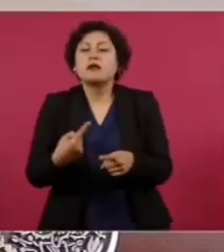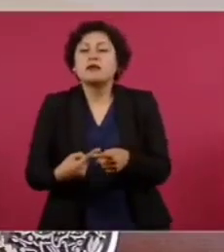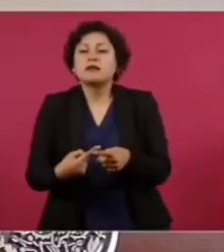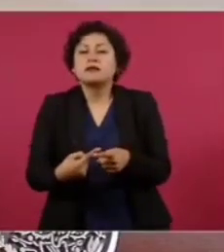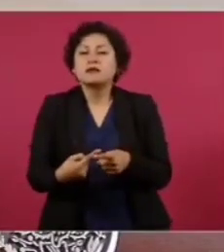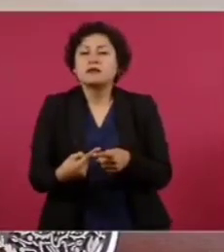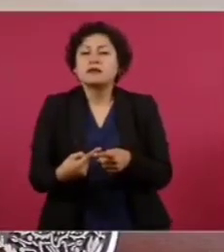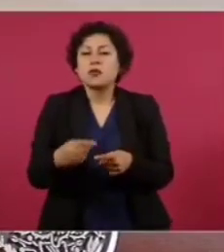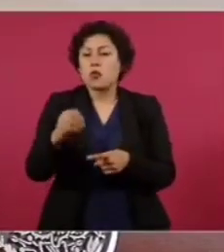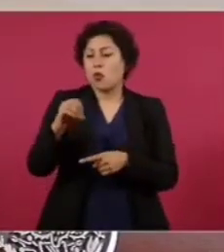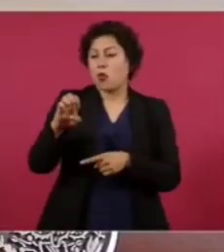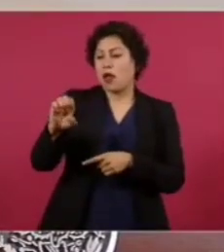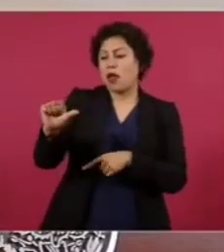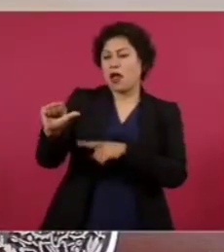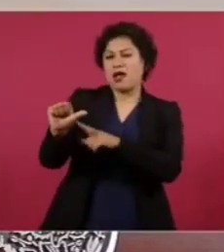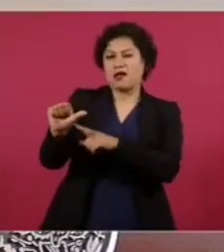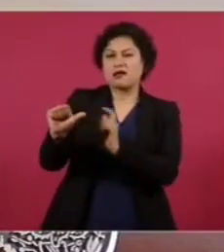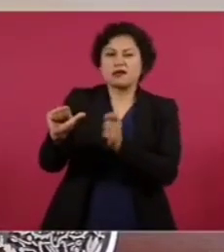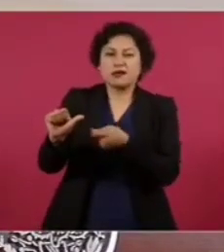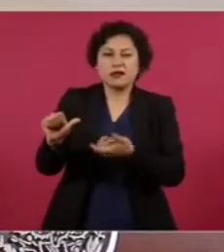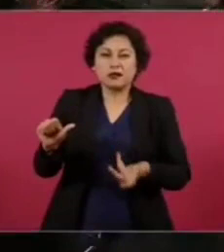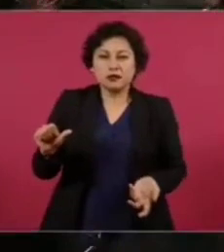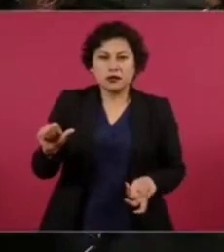¿Qué cosa es la OEA?